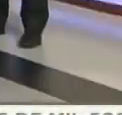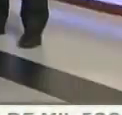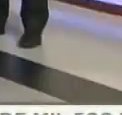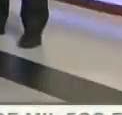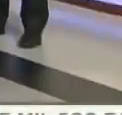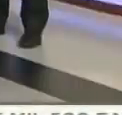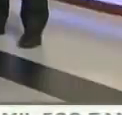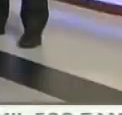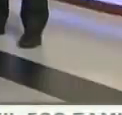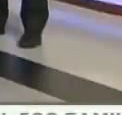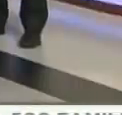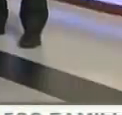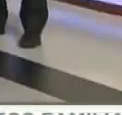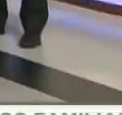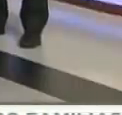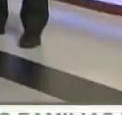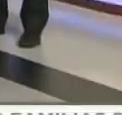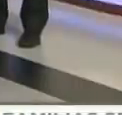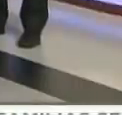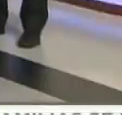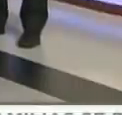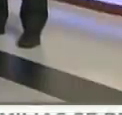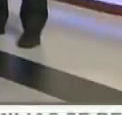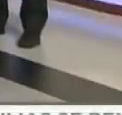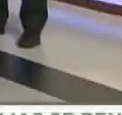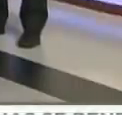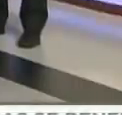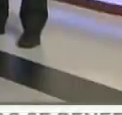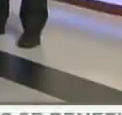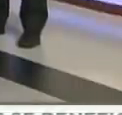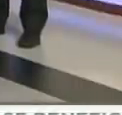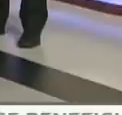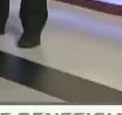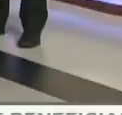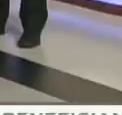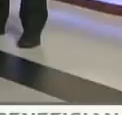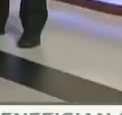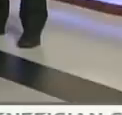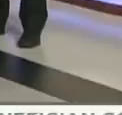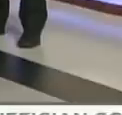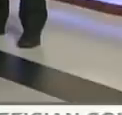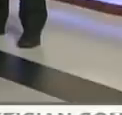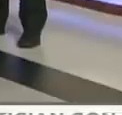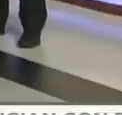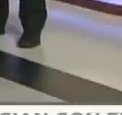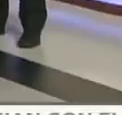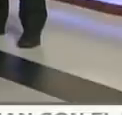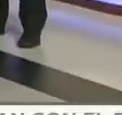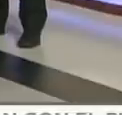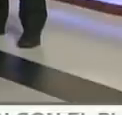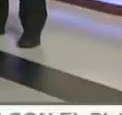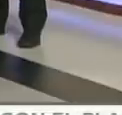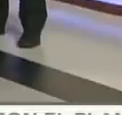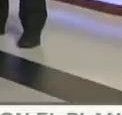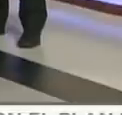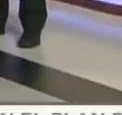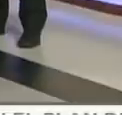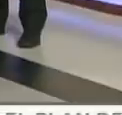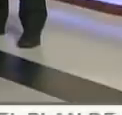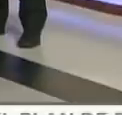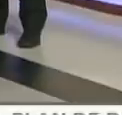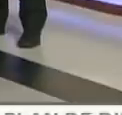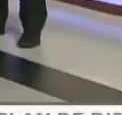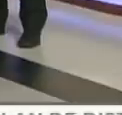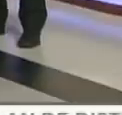6:23 minutos de la tarde. A esta hora en el Palacio de Miraflores está reunida la Comisión Presidencial para el Seguimiento, Control y Prevención del COVID-19. Dirige la